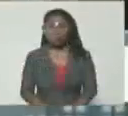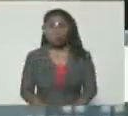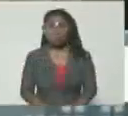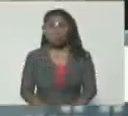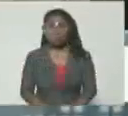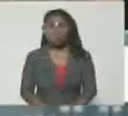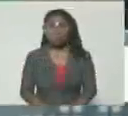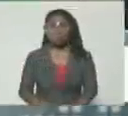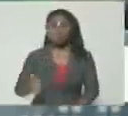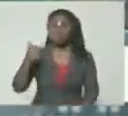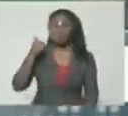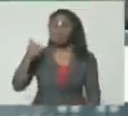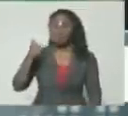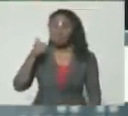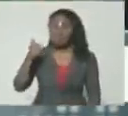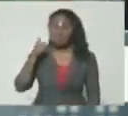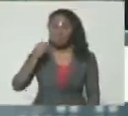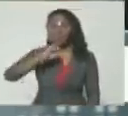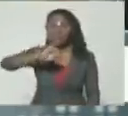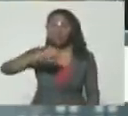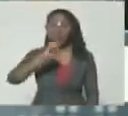Muy bien, José Gregorio,